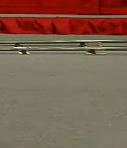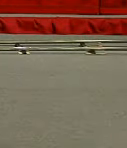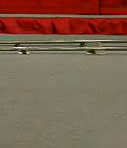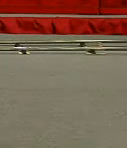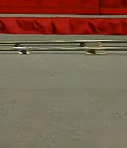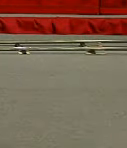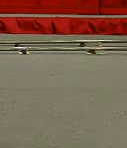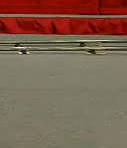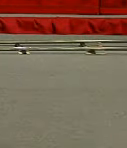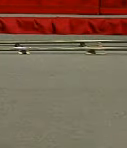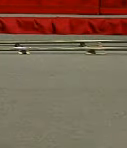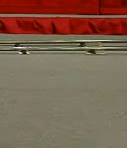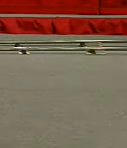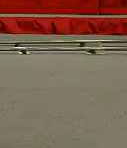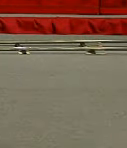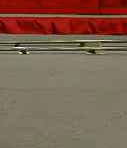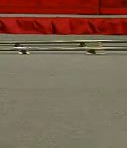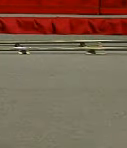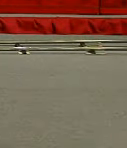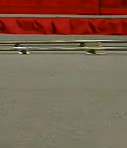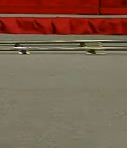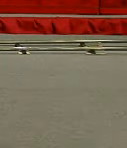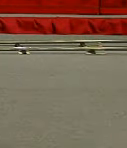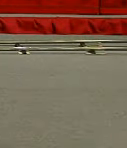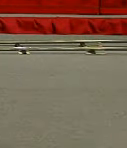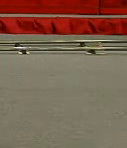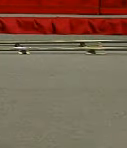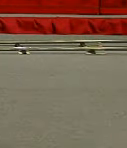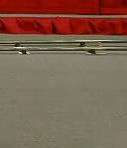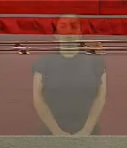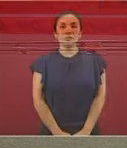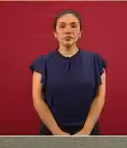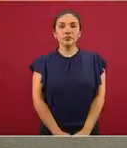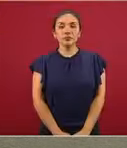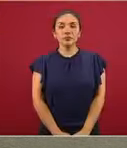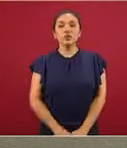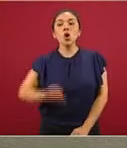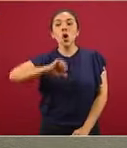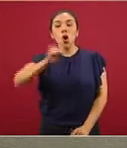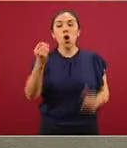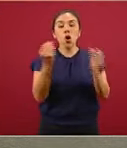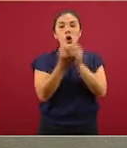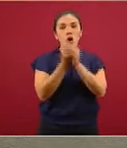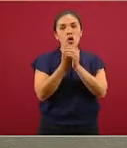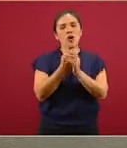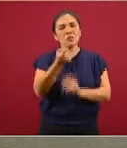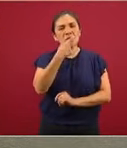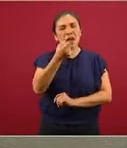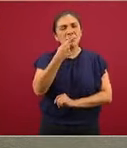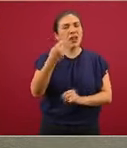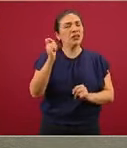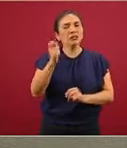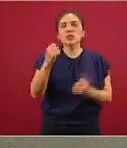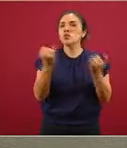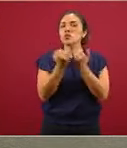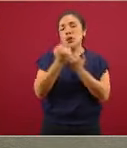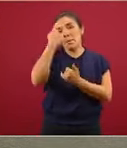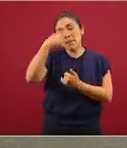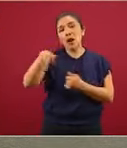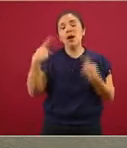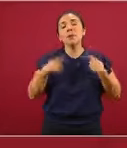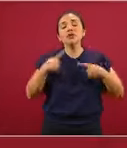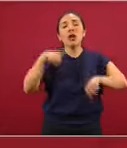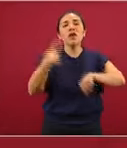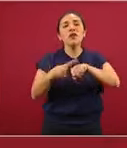reumatoide. Esas son las indicaciones de uso registradas en México y en la mayoría de los países donde estos medicamentos han sido